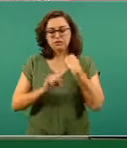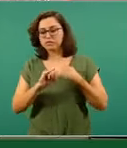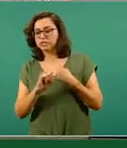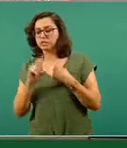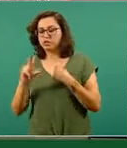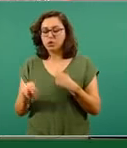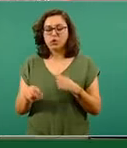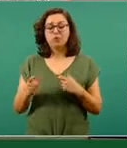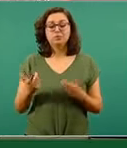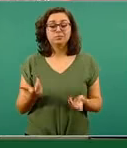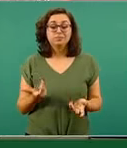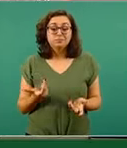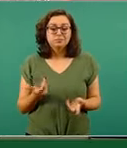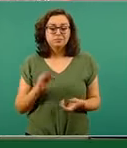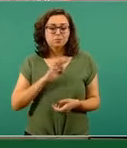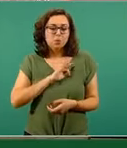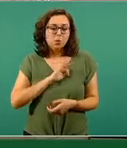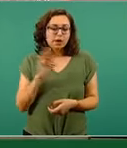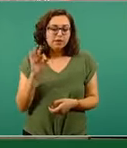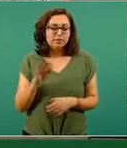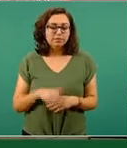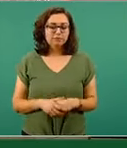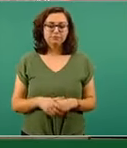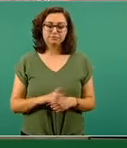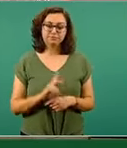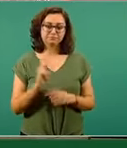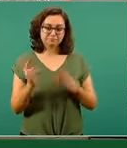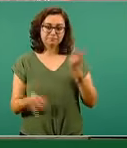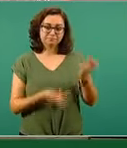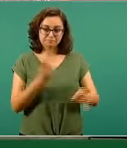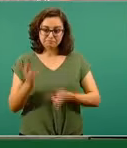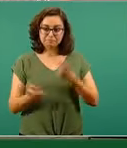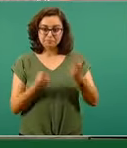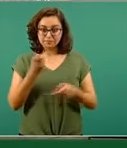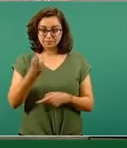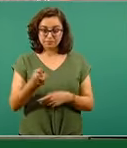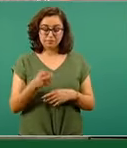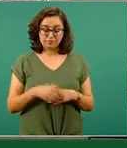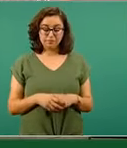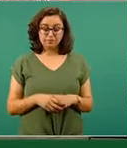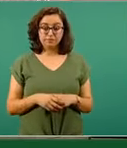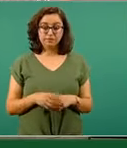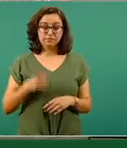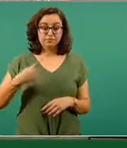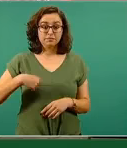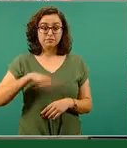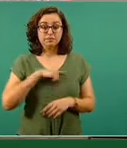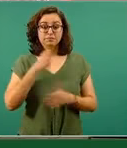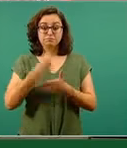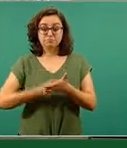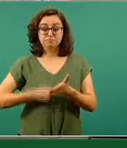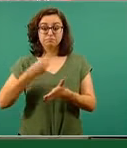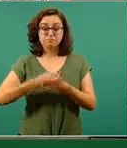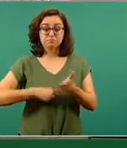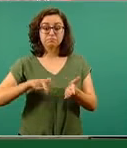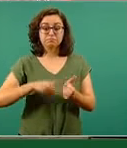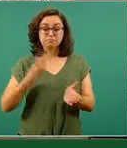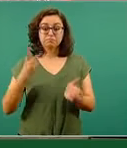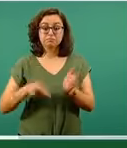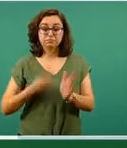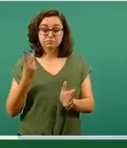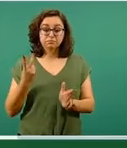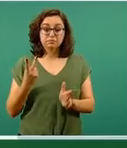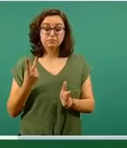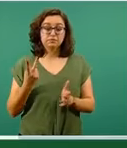decidir cuándo y si se puede, ¿no? Entonces también es una parte importante. Y una parte en la que hemos insistido mucho es en que no se quede,